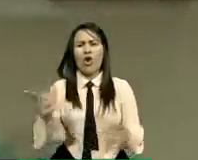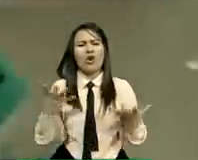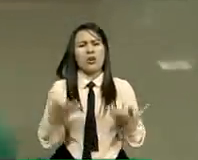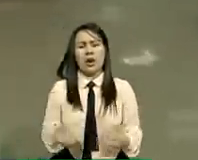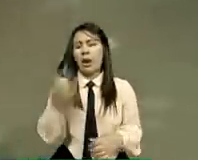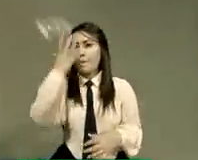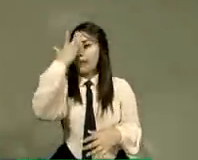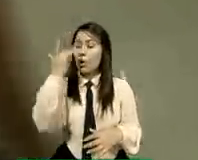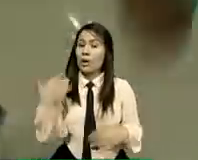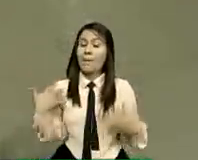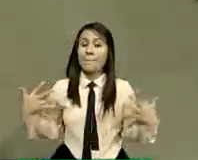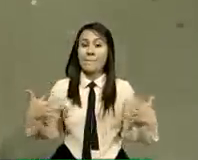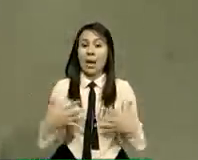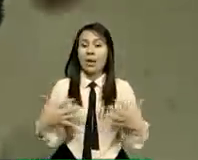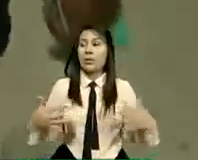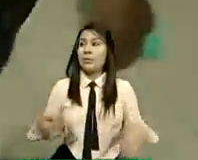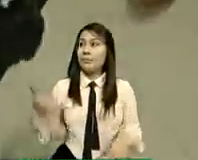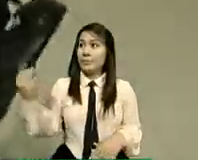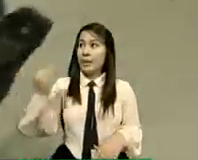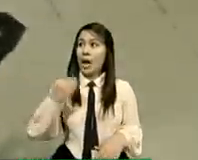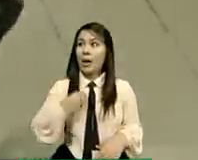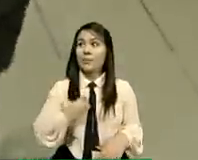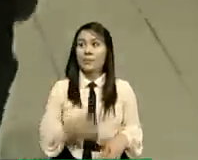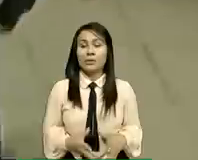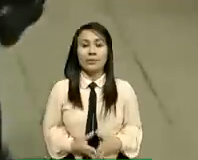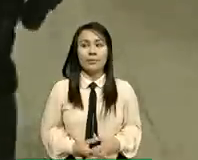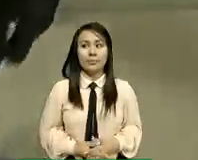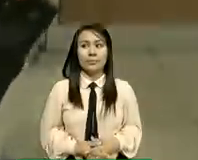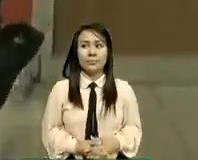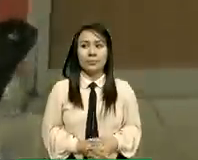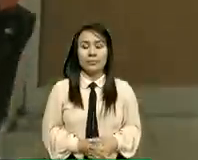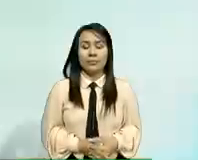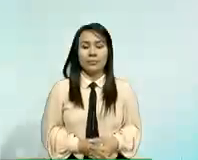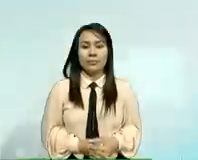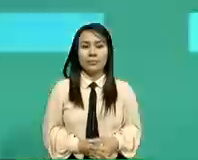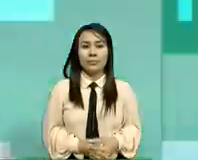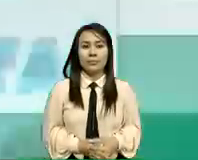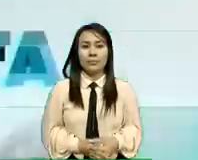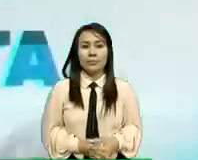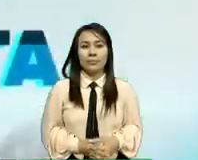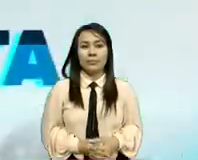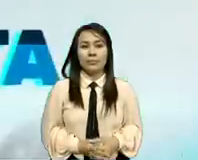un sujeto peligroso, informó Charlie Pisa.